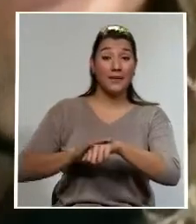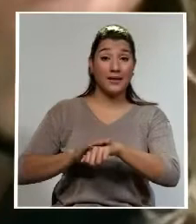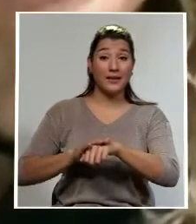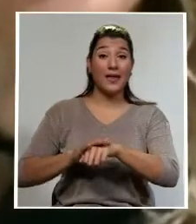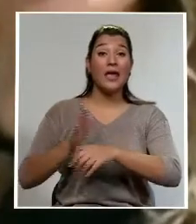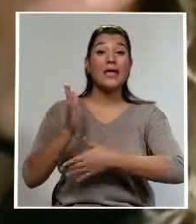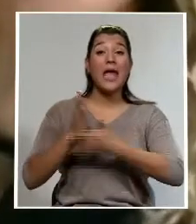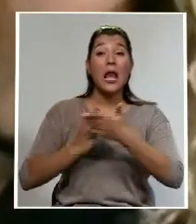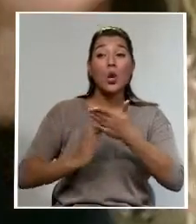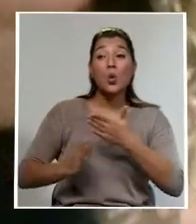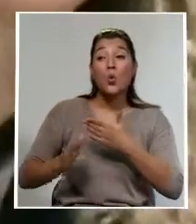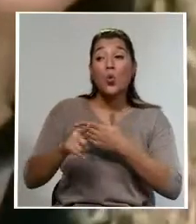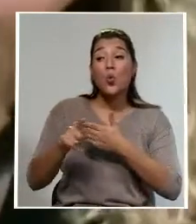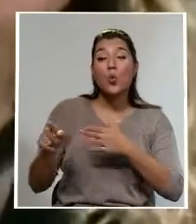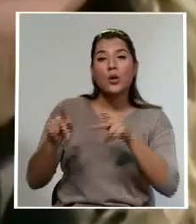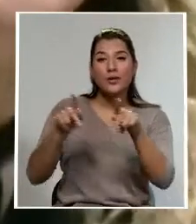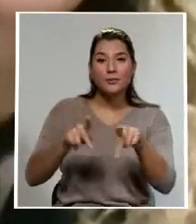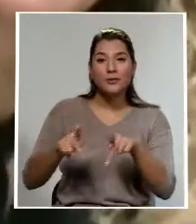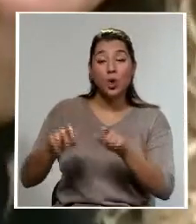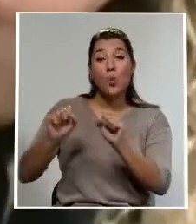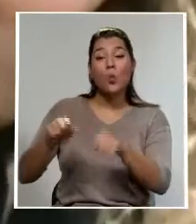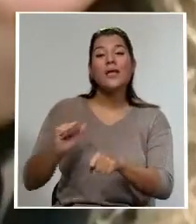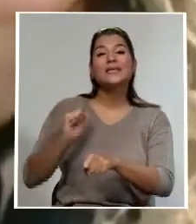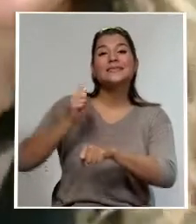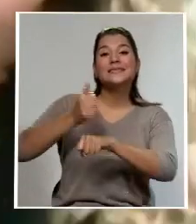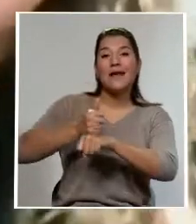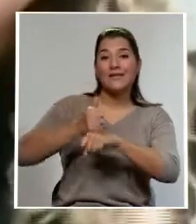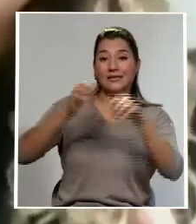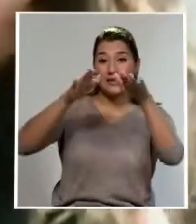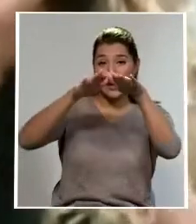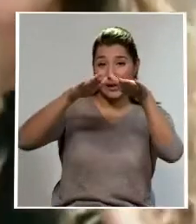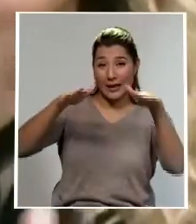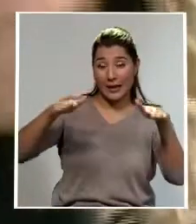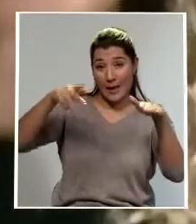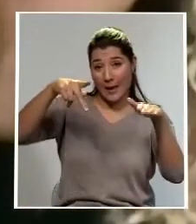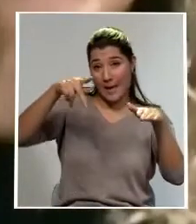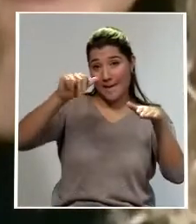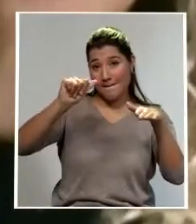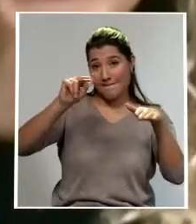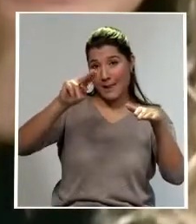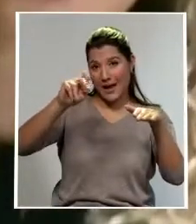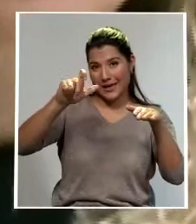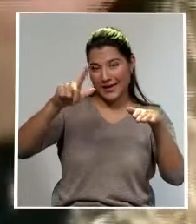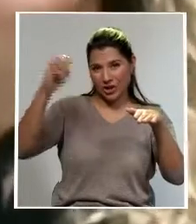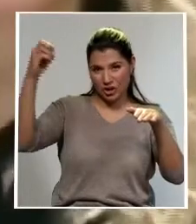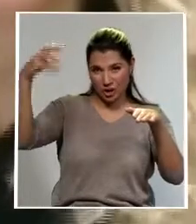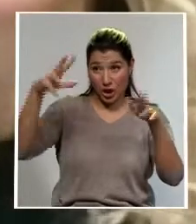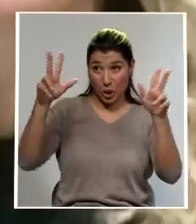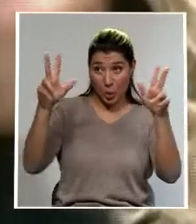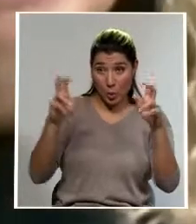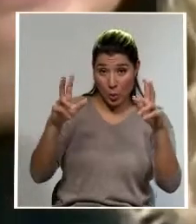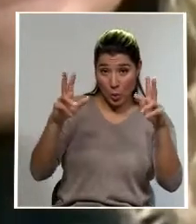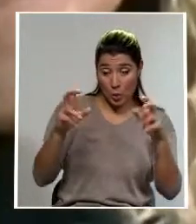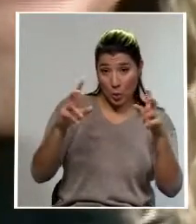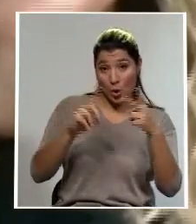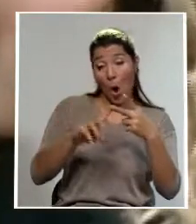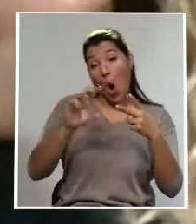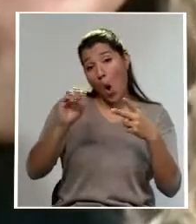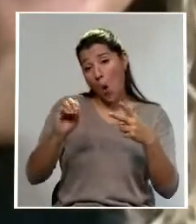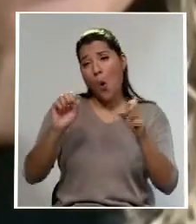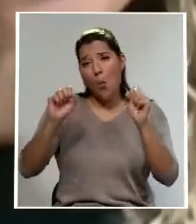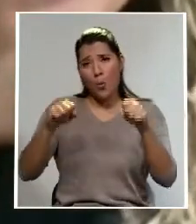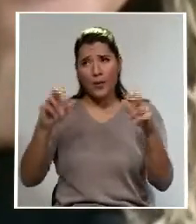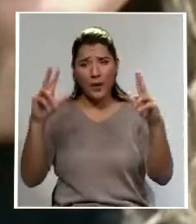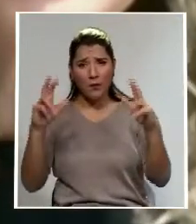sus abonados pongan paneles solares, que es, digamos, el más fácil de dimensionar, pero también cabría un eólico para su